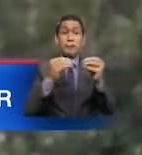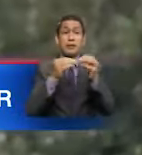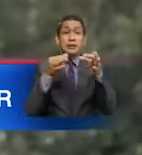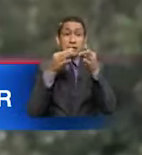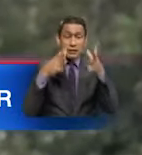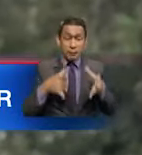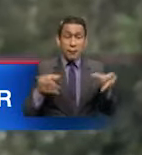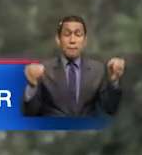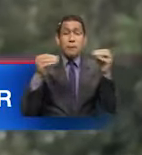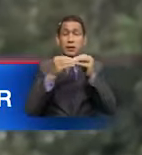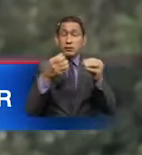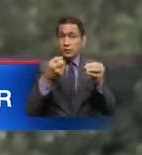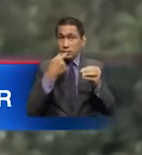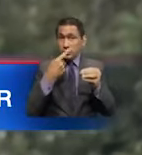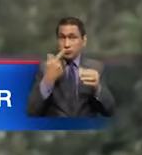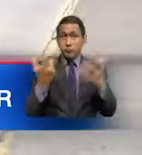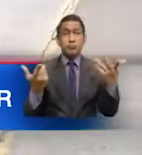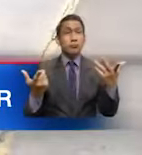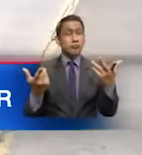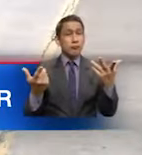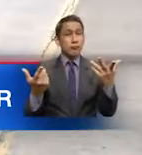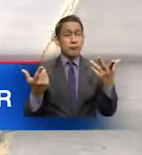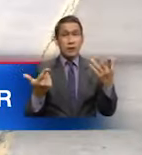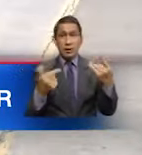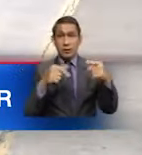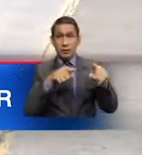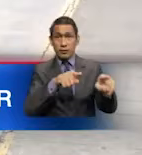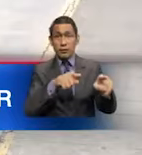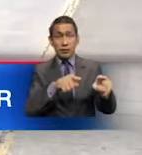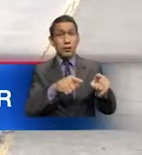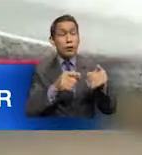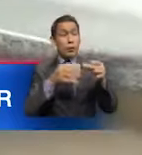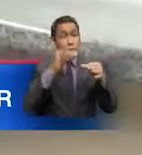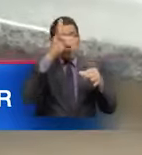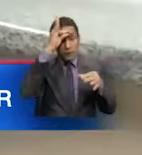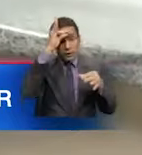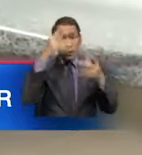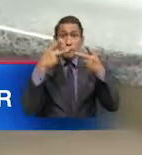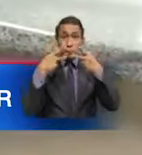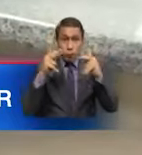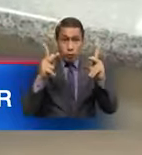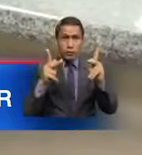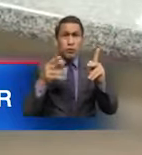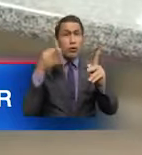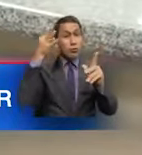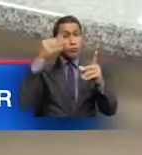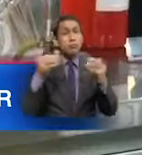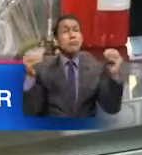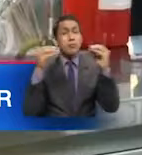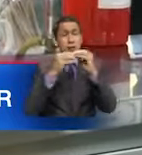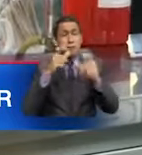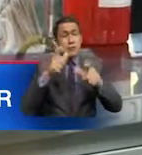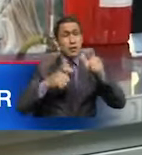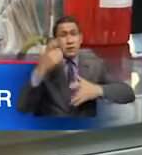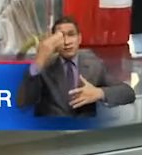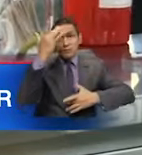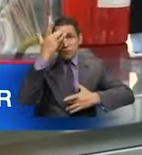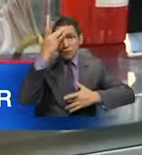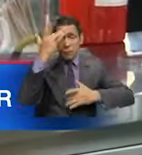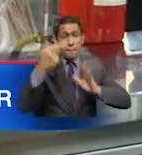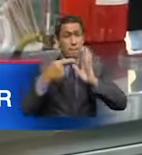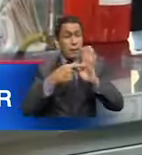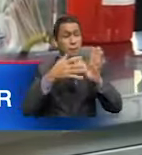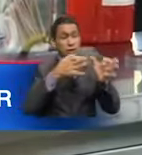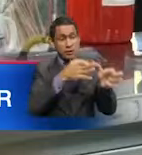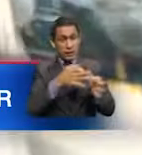lo que generará una mayor carga económica en los hospitales públicos. Según datos del Ministerio de Salud, el tratamiento de un